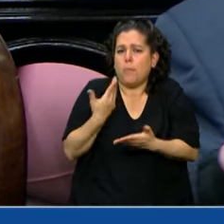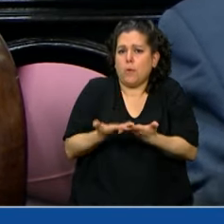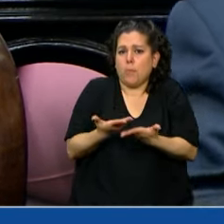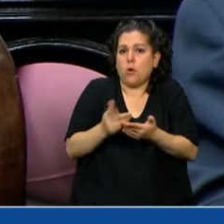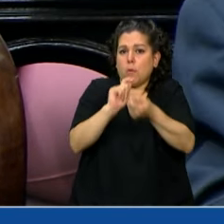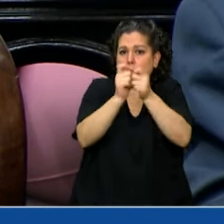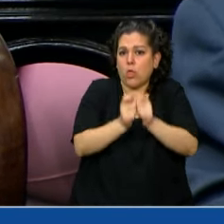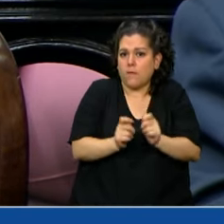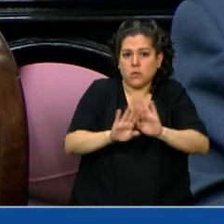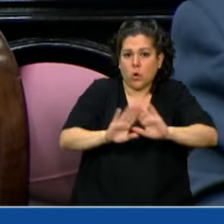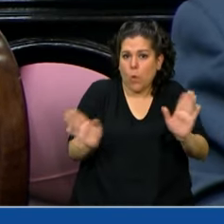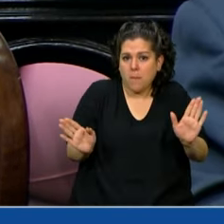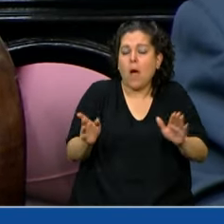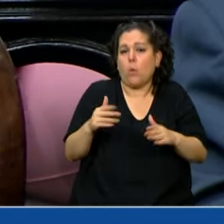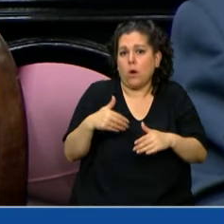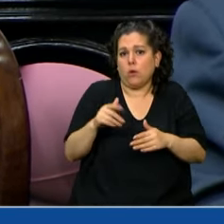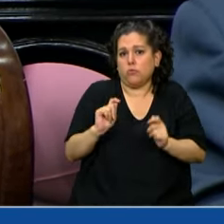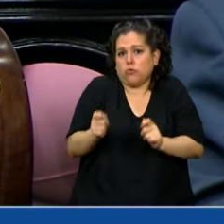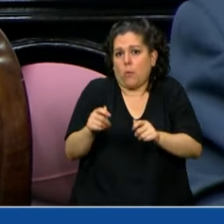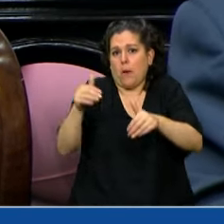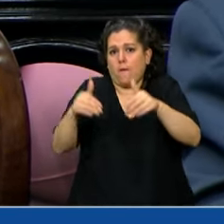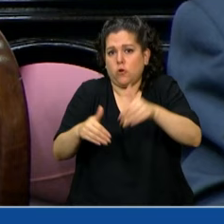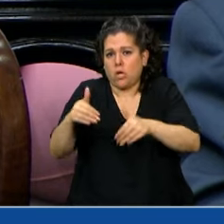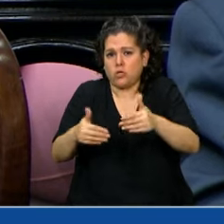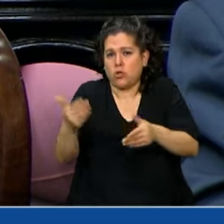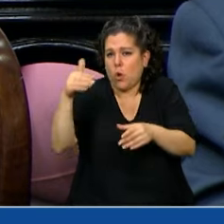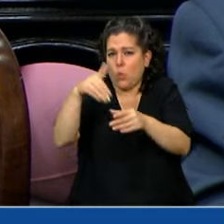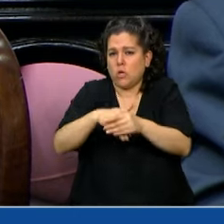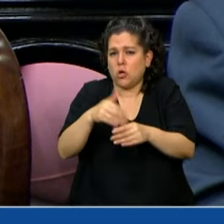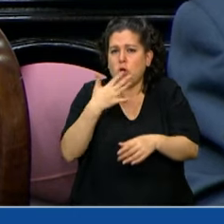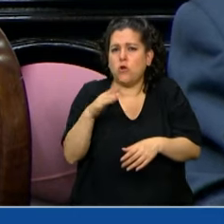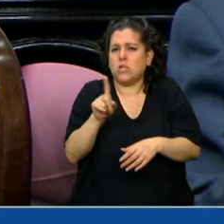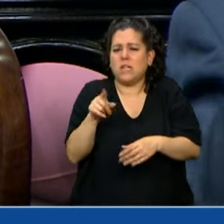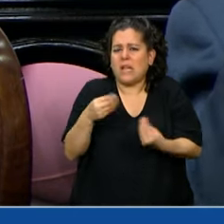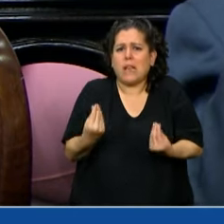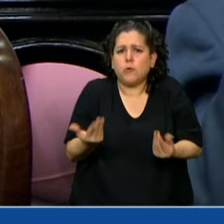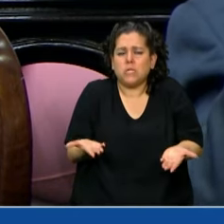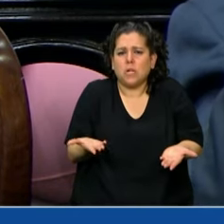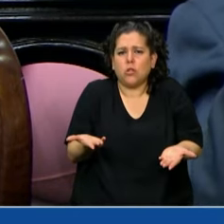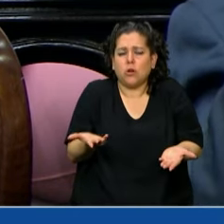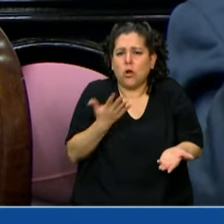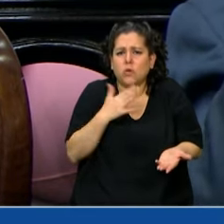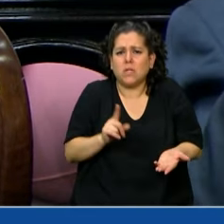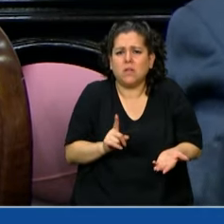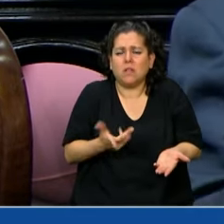hay más modificaciones al texto se pase a votar no se entiende que estamos haciendo presidenta no se